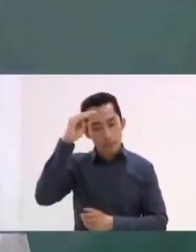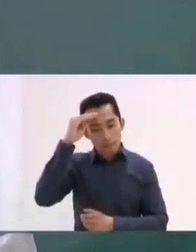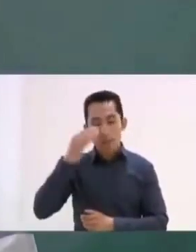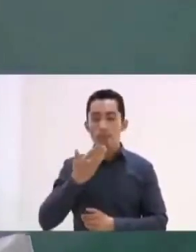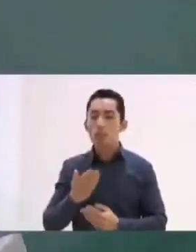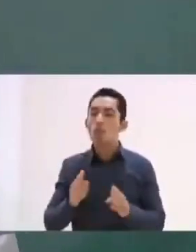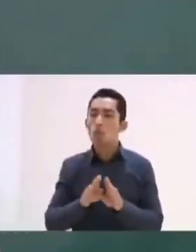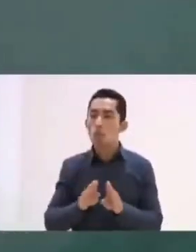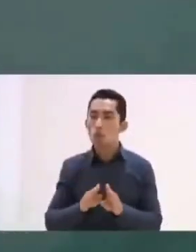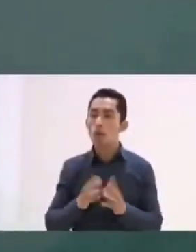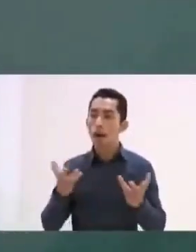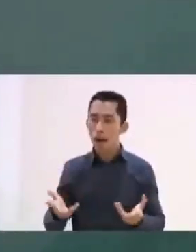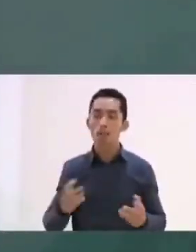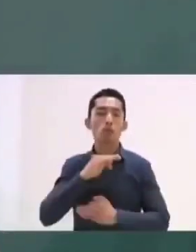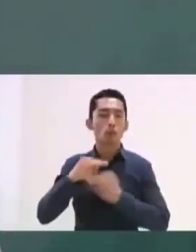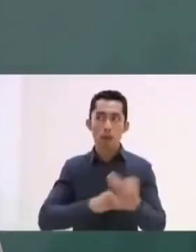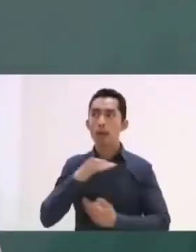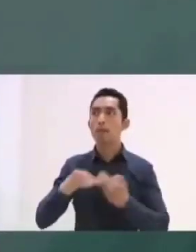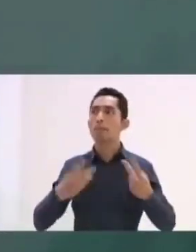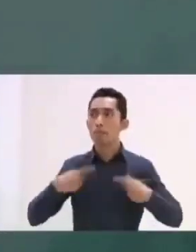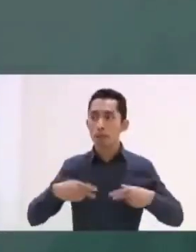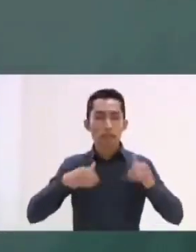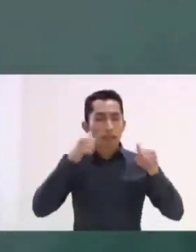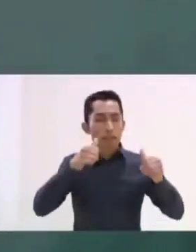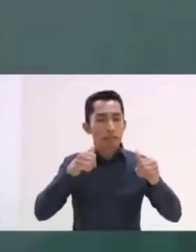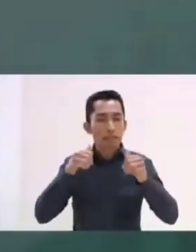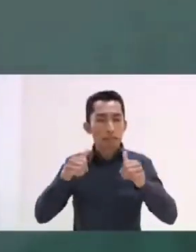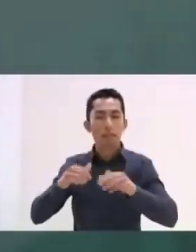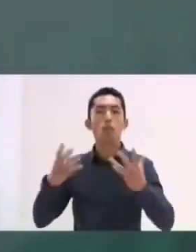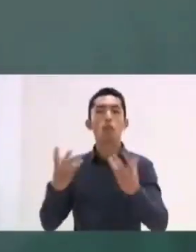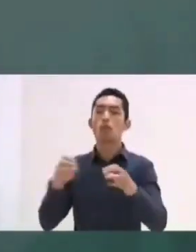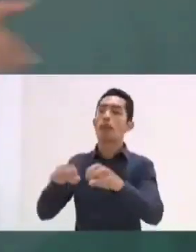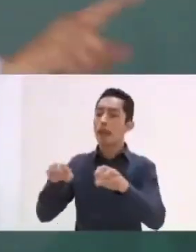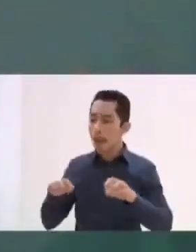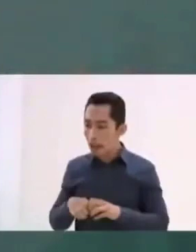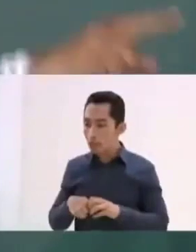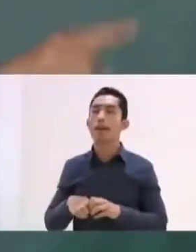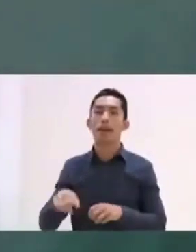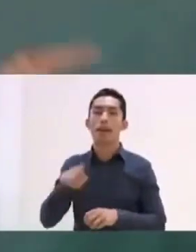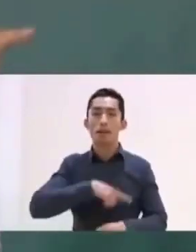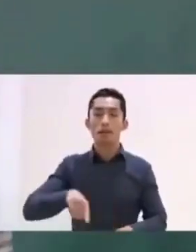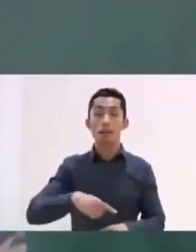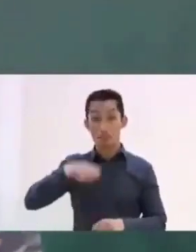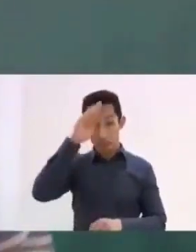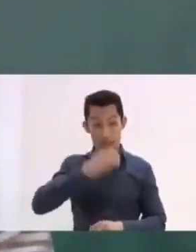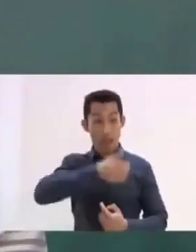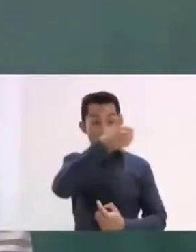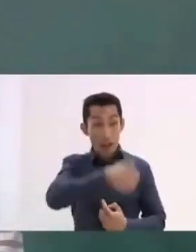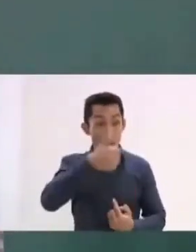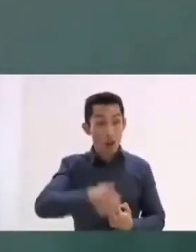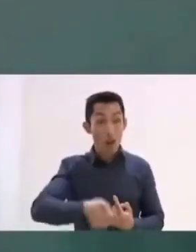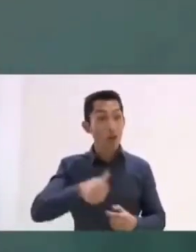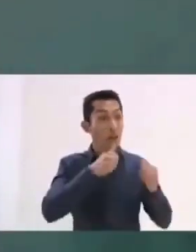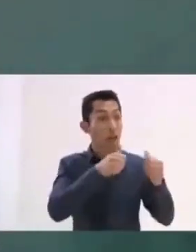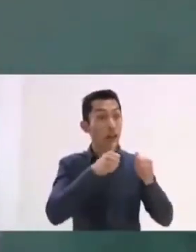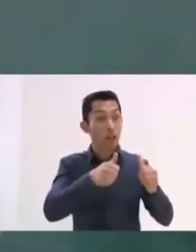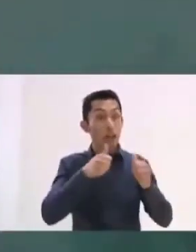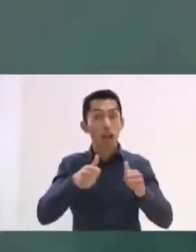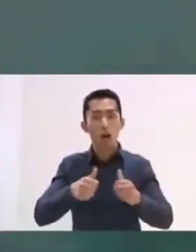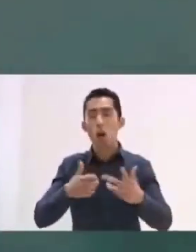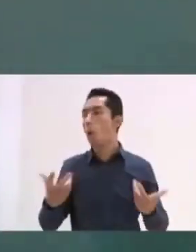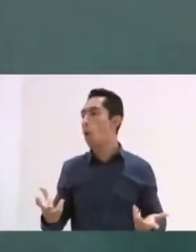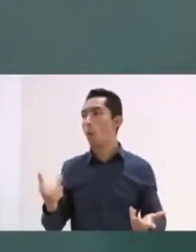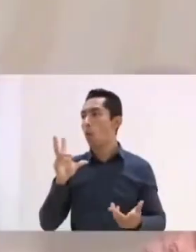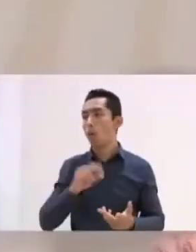que se atienda de manera general, de manera colectiva, porque si atendemos uno a uno no vamos